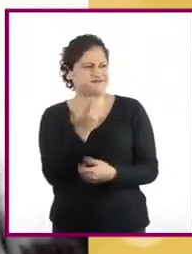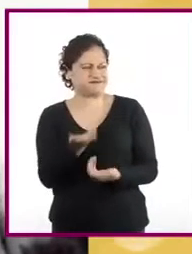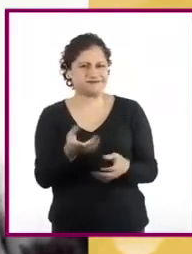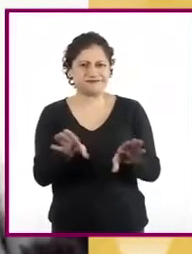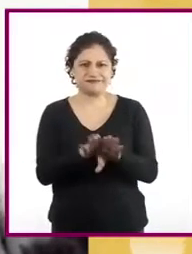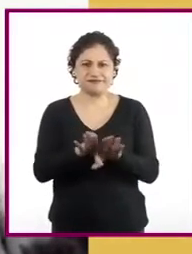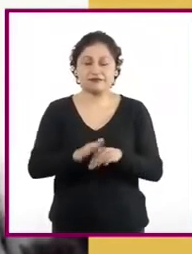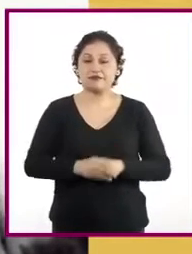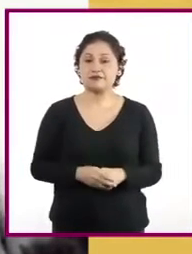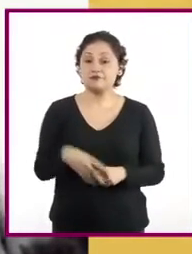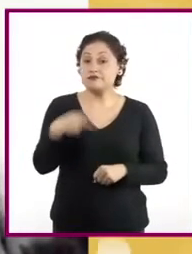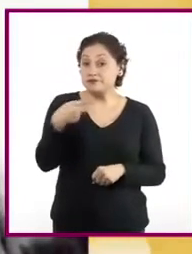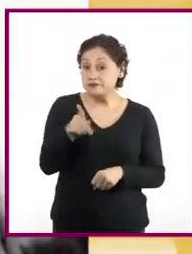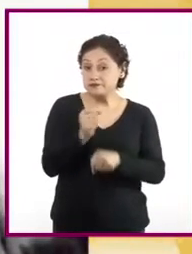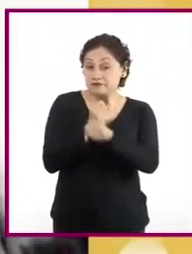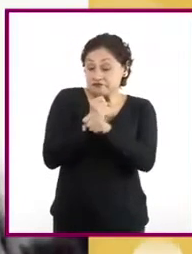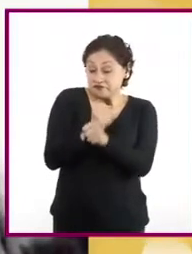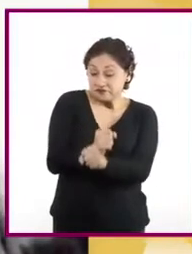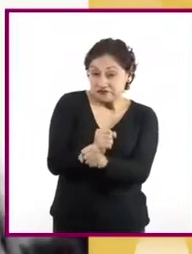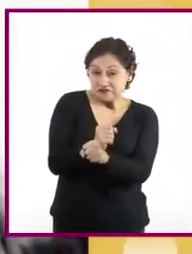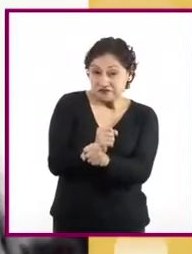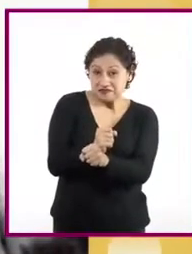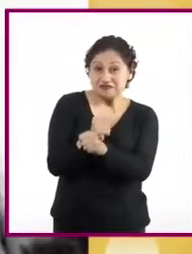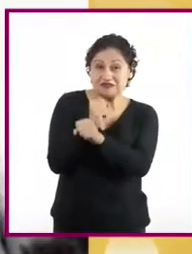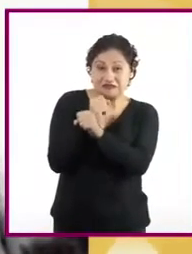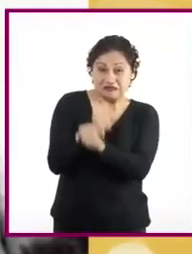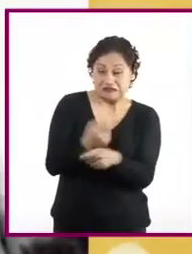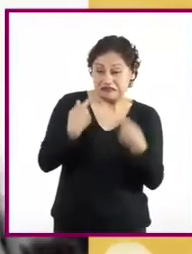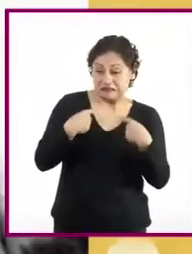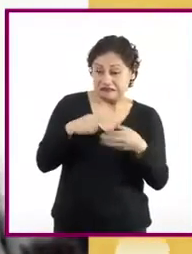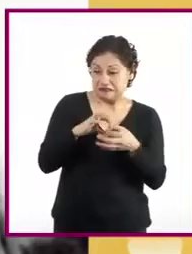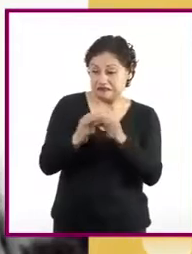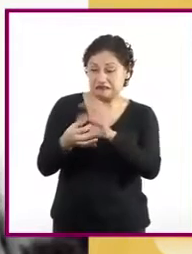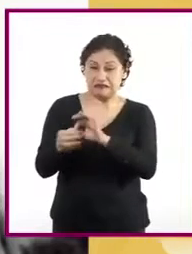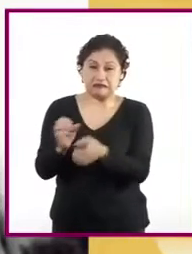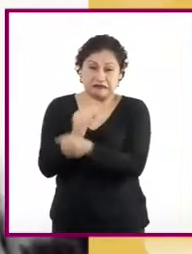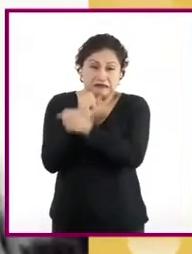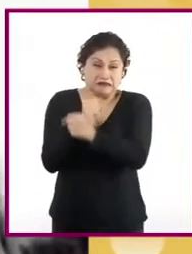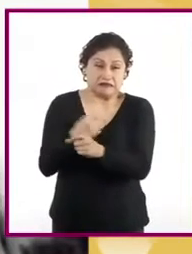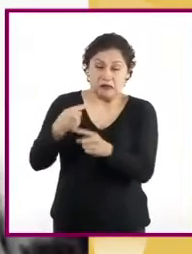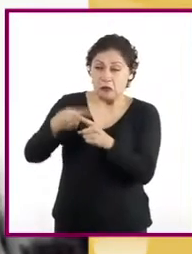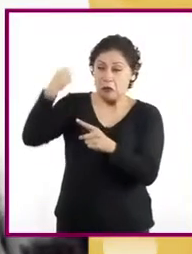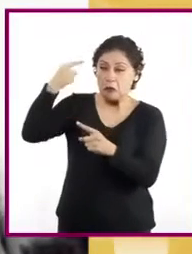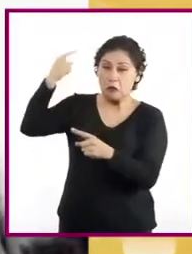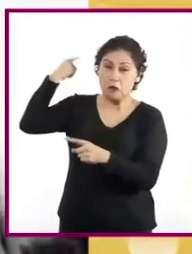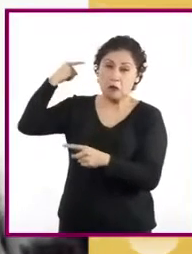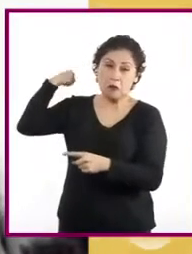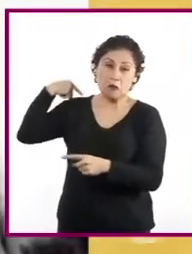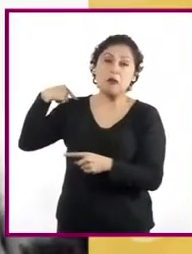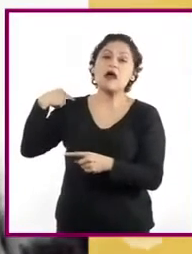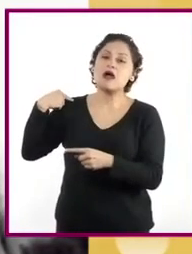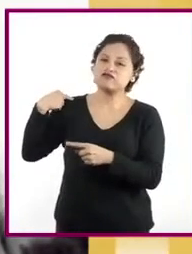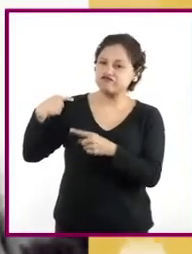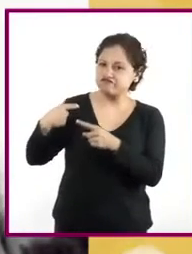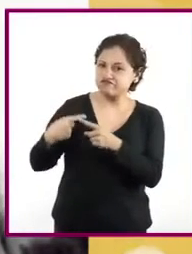Desgraciadamente, la esclavitud ha existido en periodos más recientes que el de la época de los romanos.